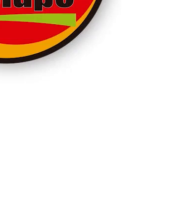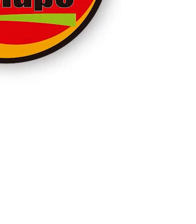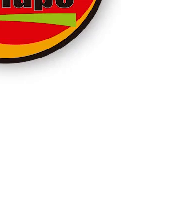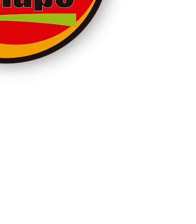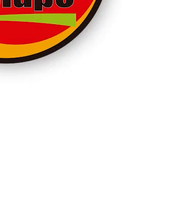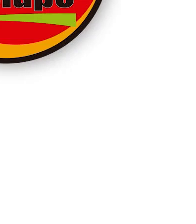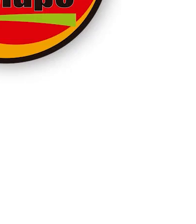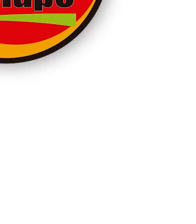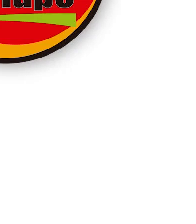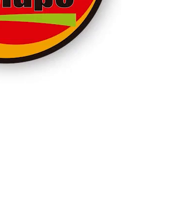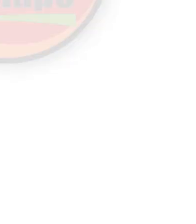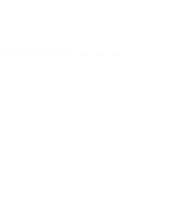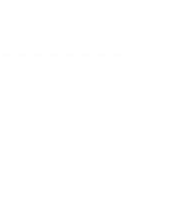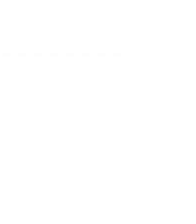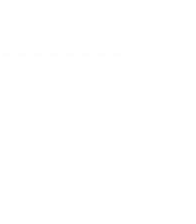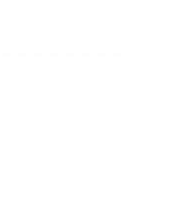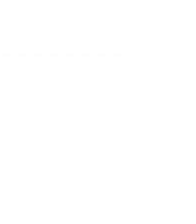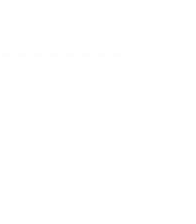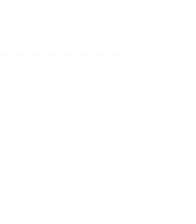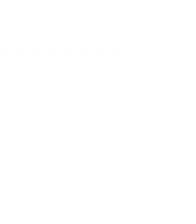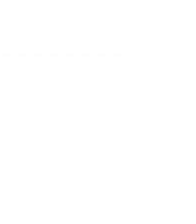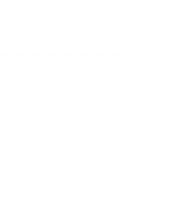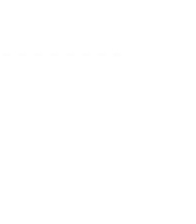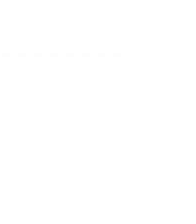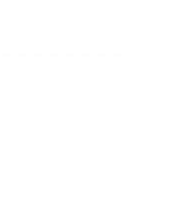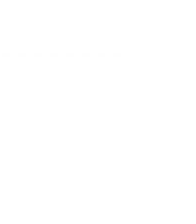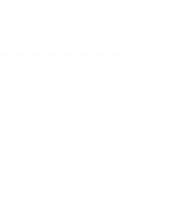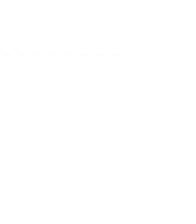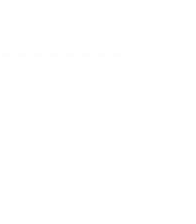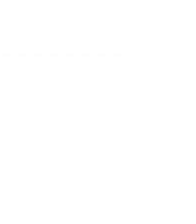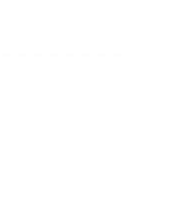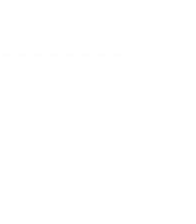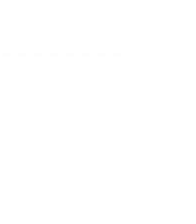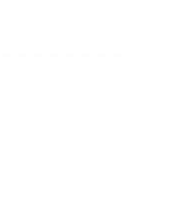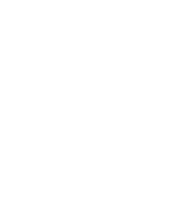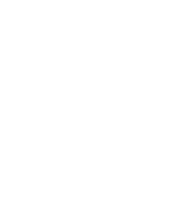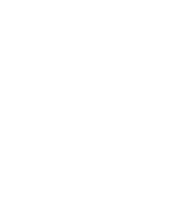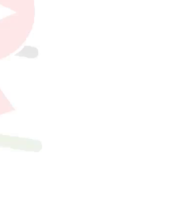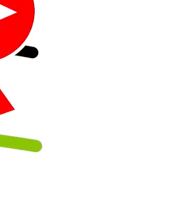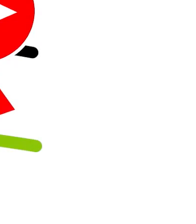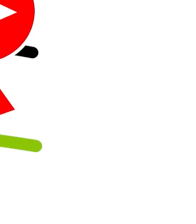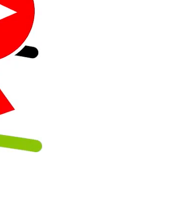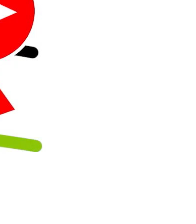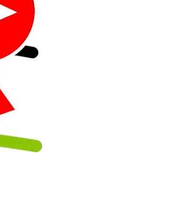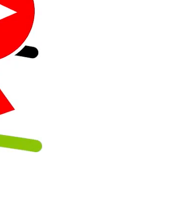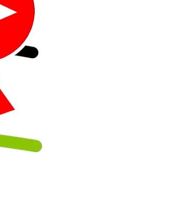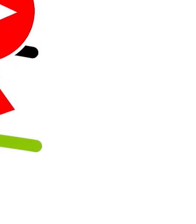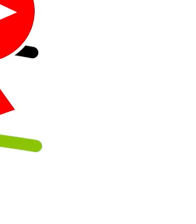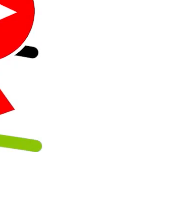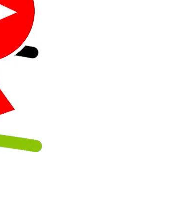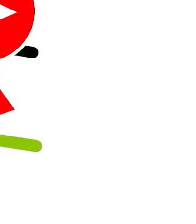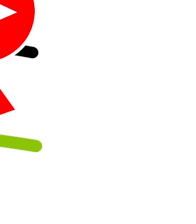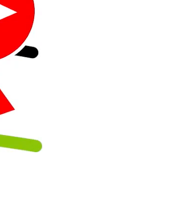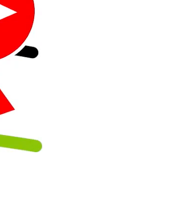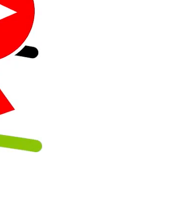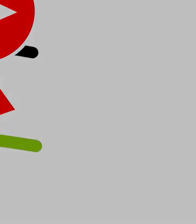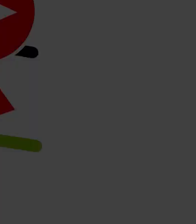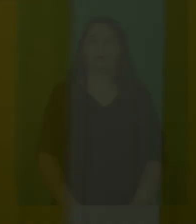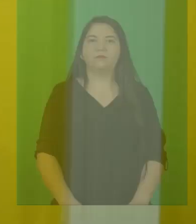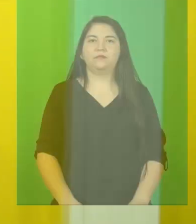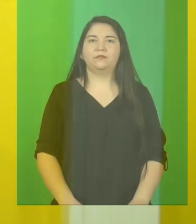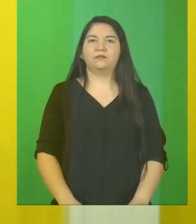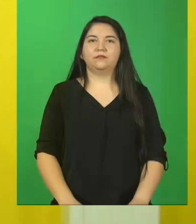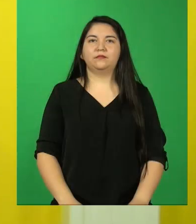La ilustre Municipalidad de Copiapó y Holvet Televisión presentan Copiapó TV Educa.